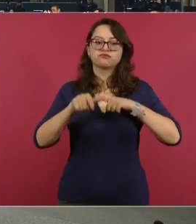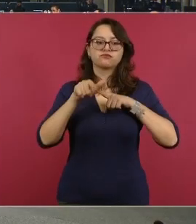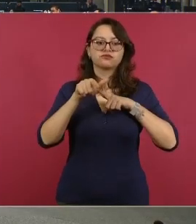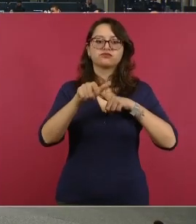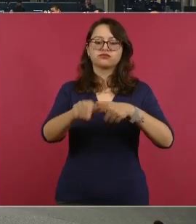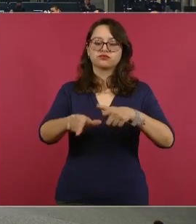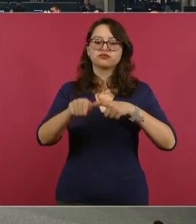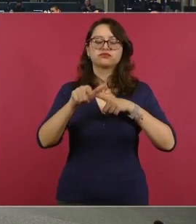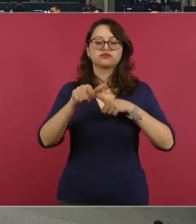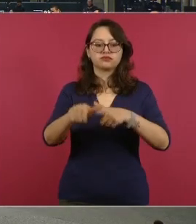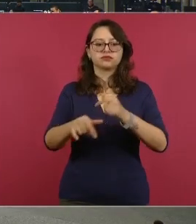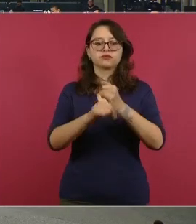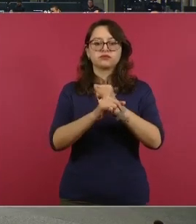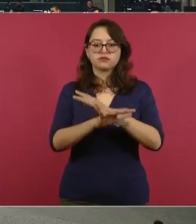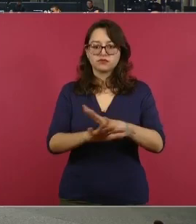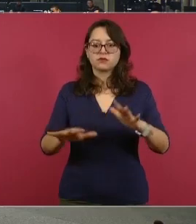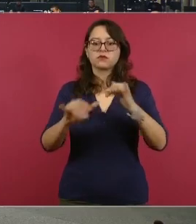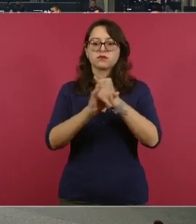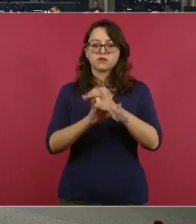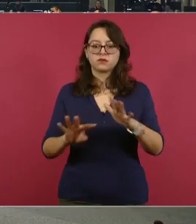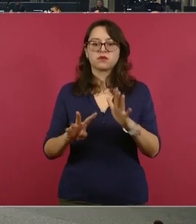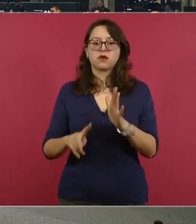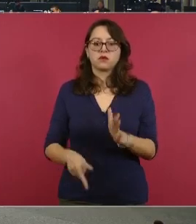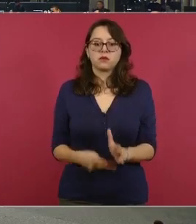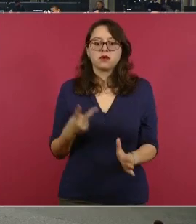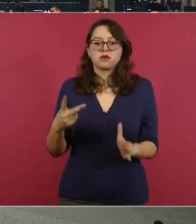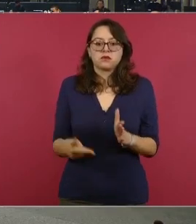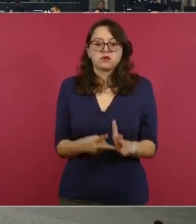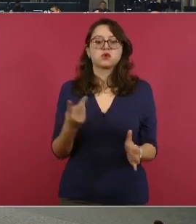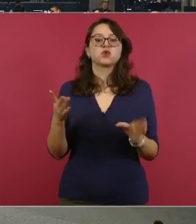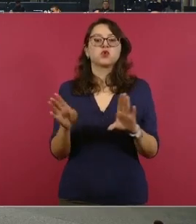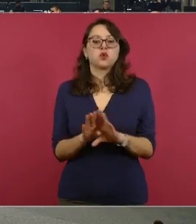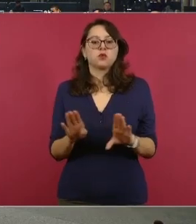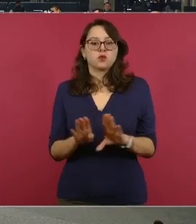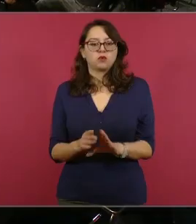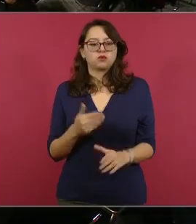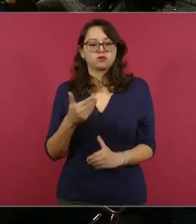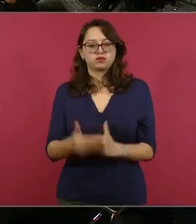estarles informando de cómo se va